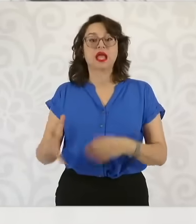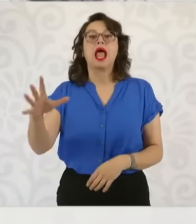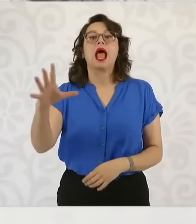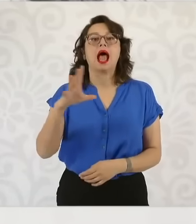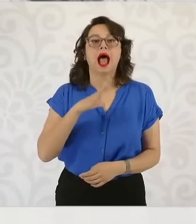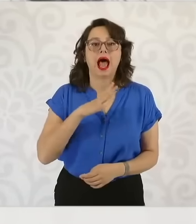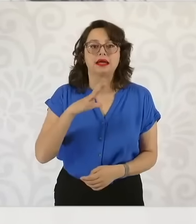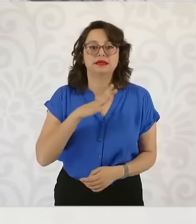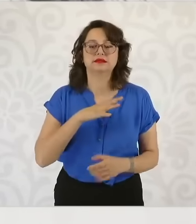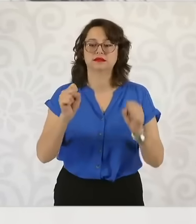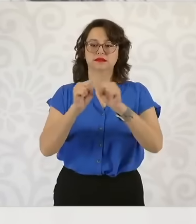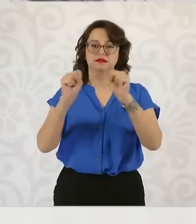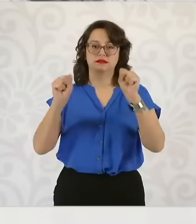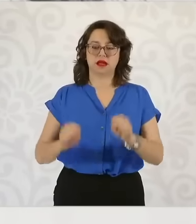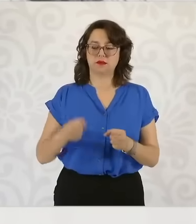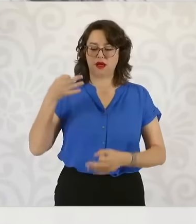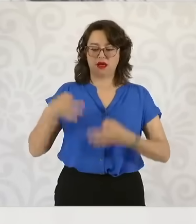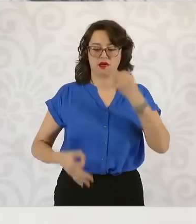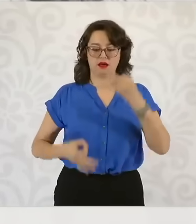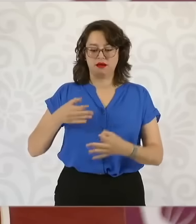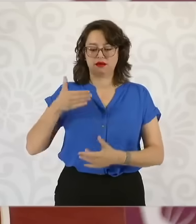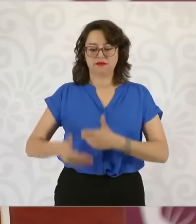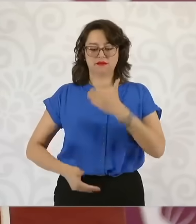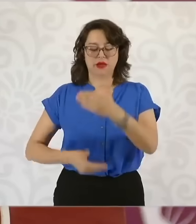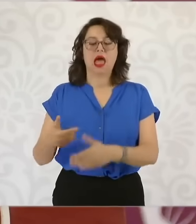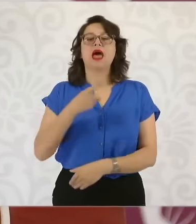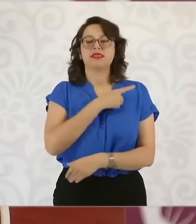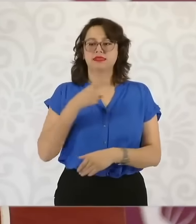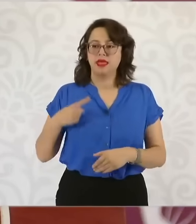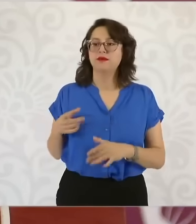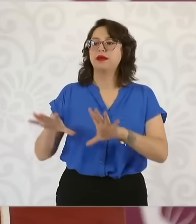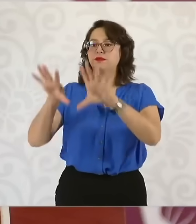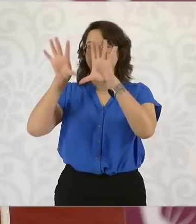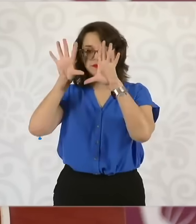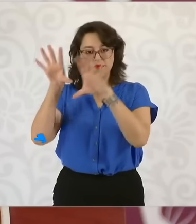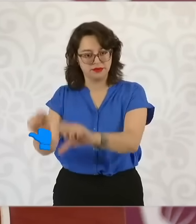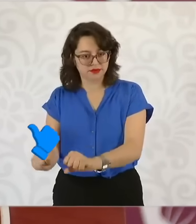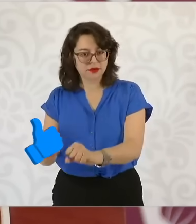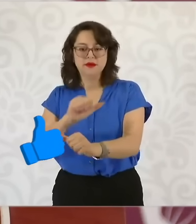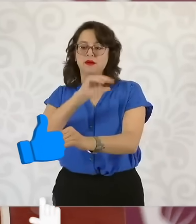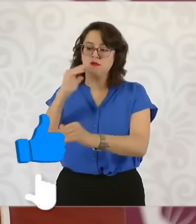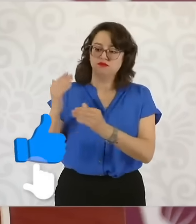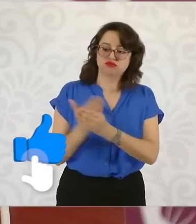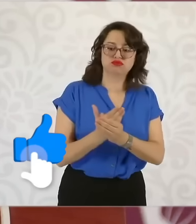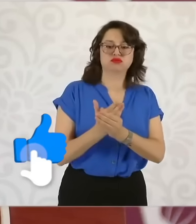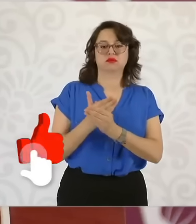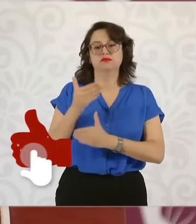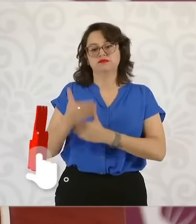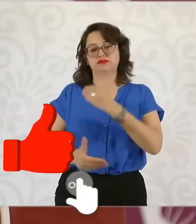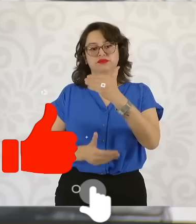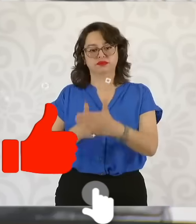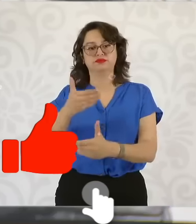en México. Y lo que tiene que haber es una carpeta de investigación, una detención en flagrancia y pruebas que